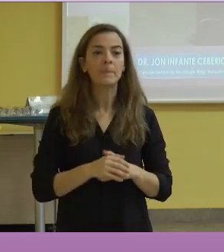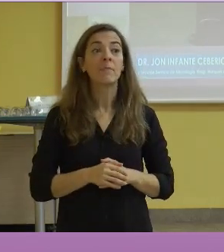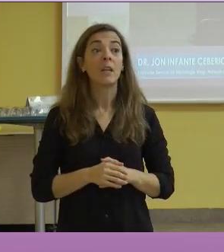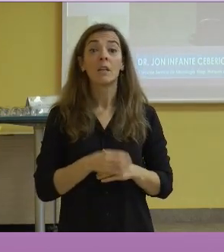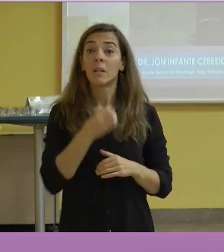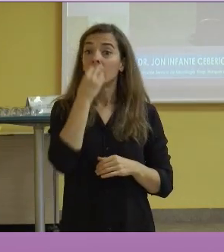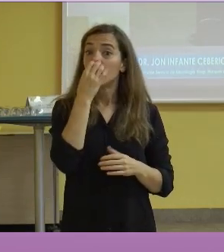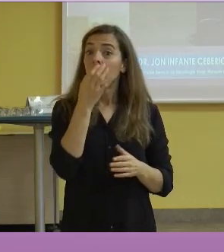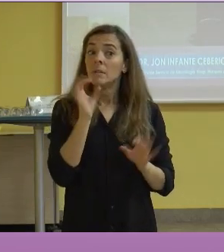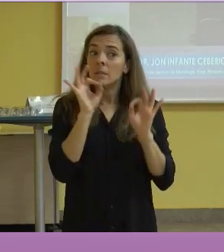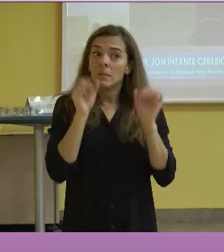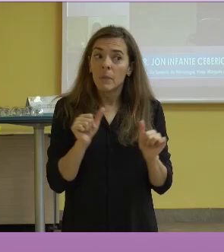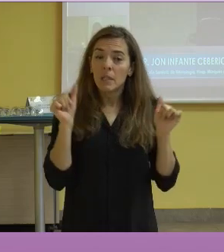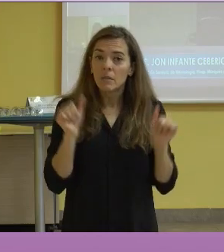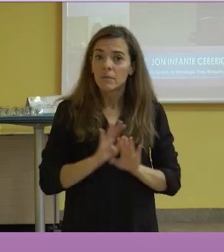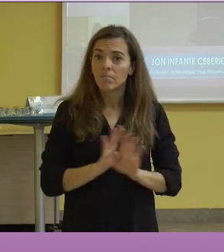si no hay ninguna cosa más.